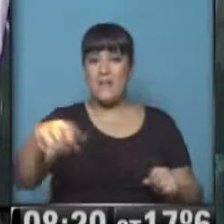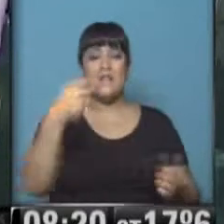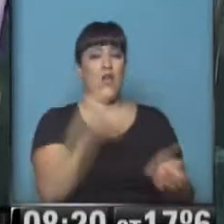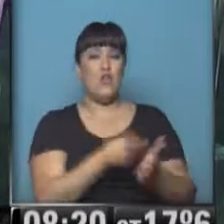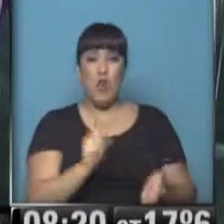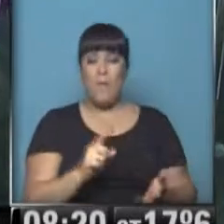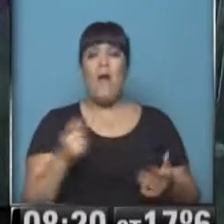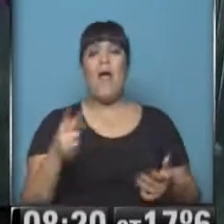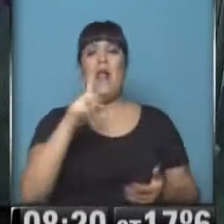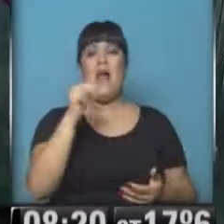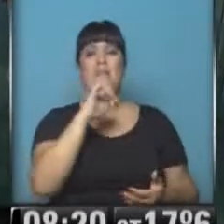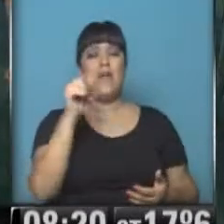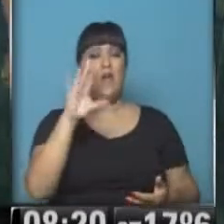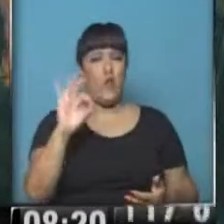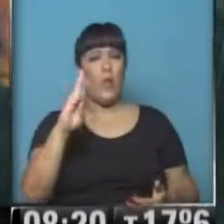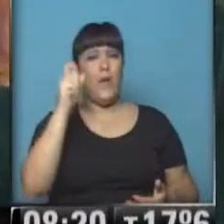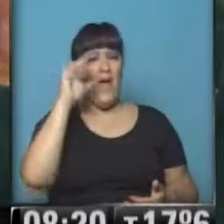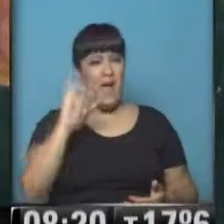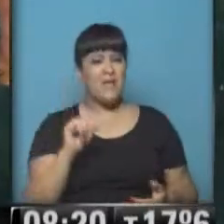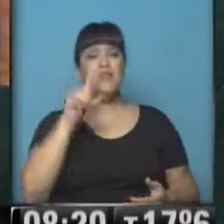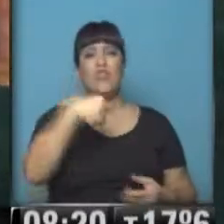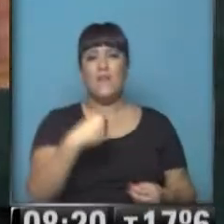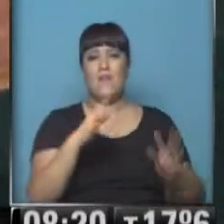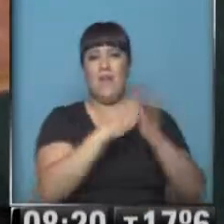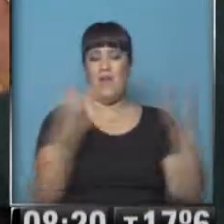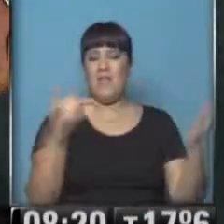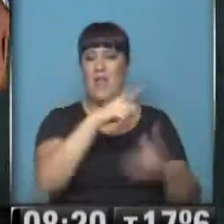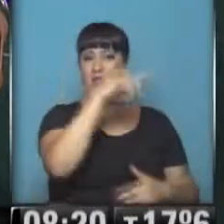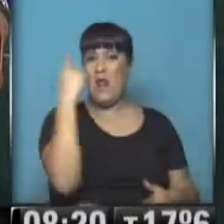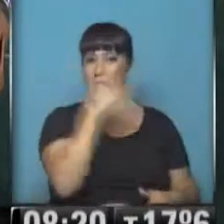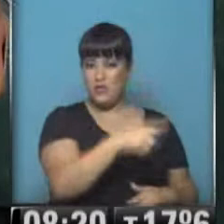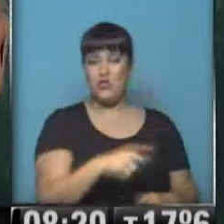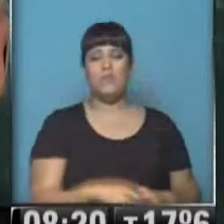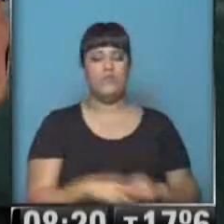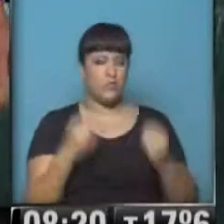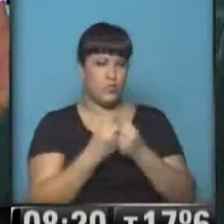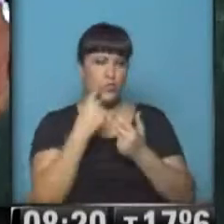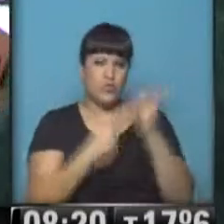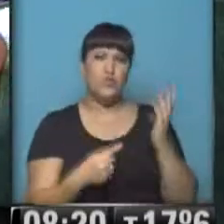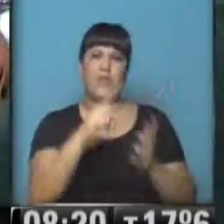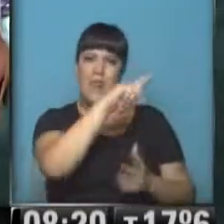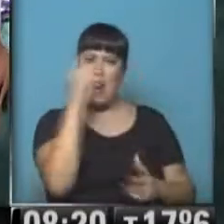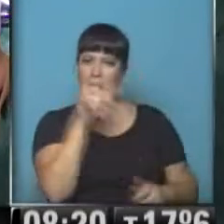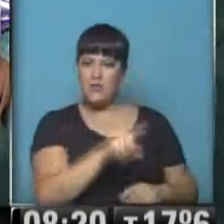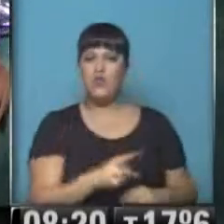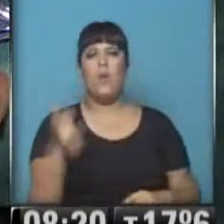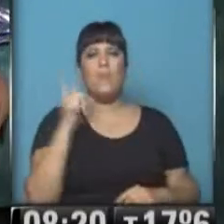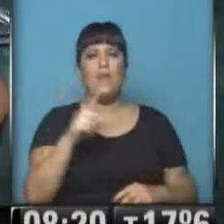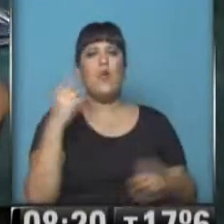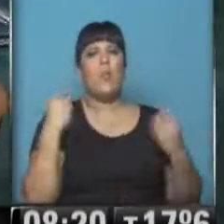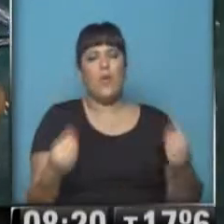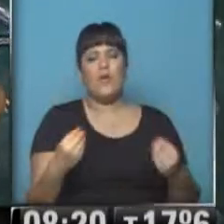las @ es esto tiene que ver con una publicación del diario la nación que habla varios públicos en varias pero bueno porque